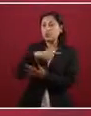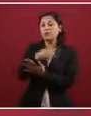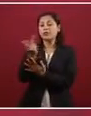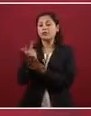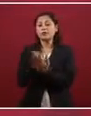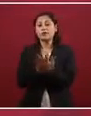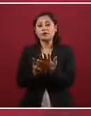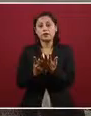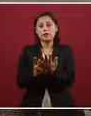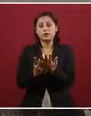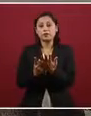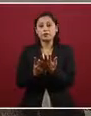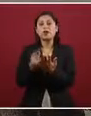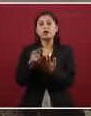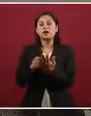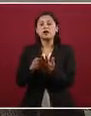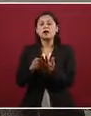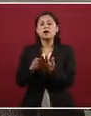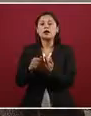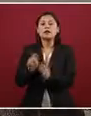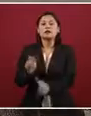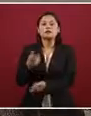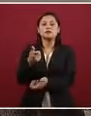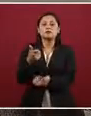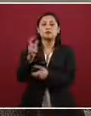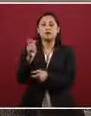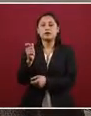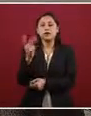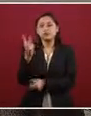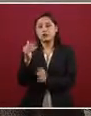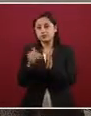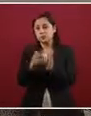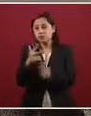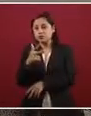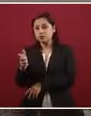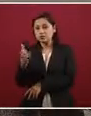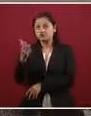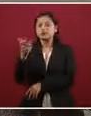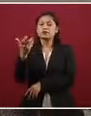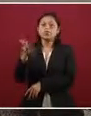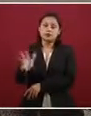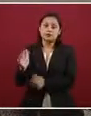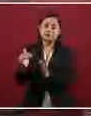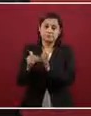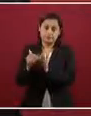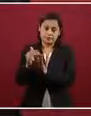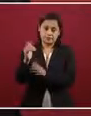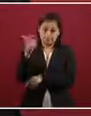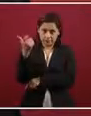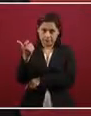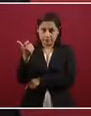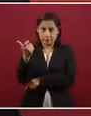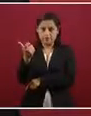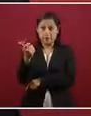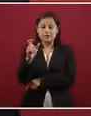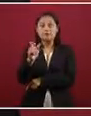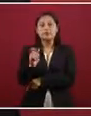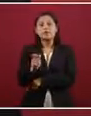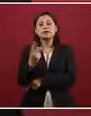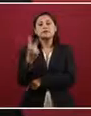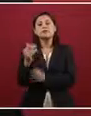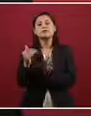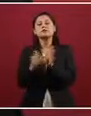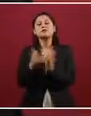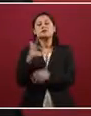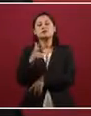donde se asignaron 22,810 millones de pesos. En este programa, el que tiene 22,810 millones de